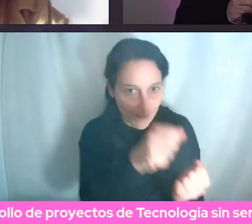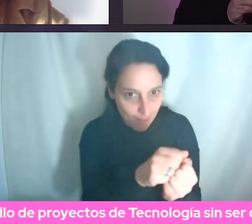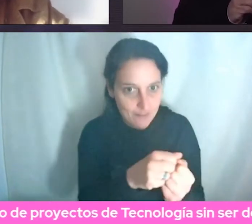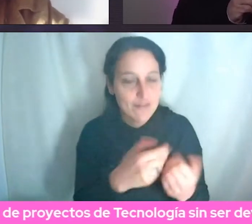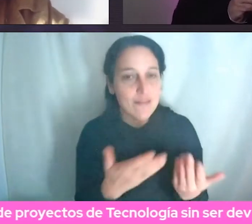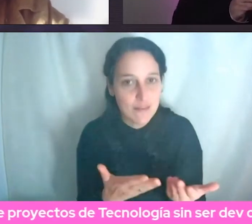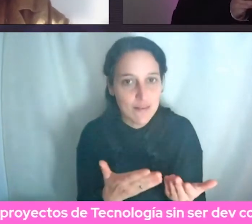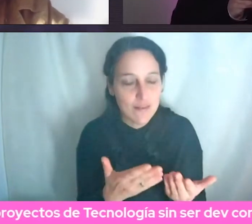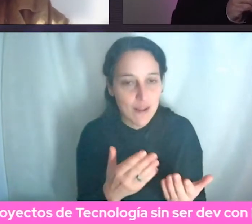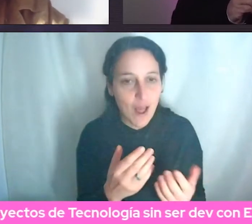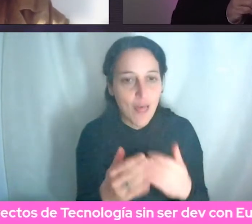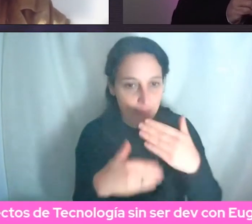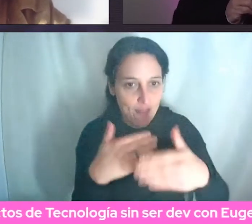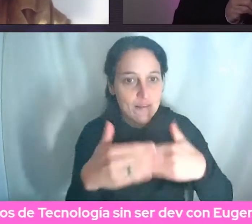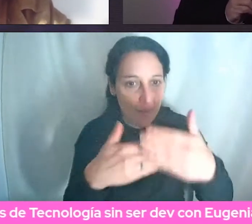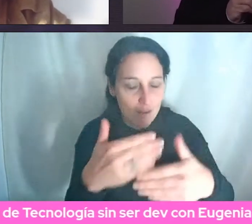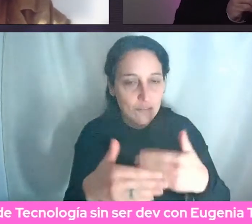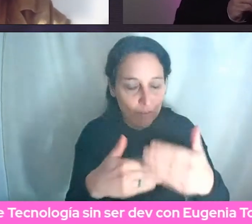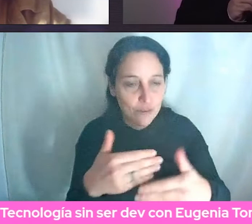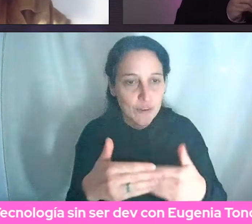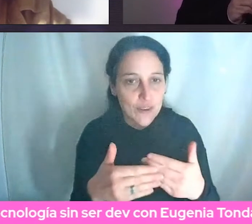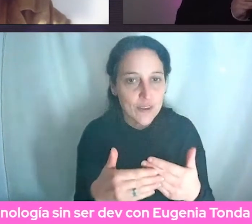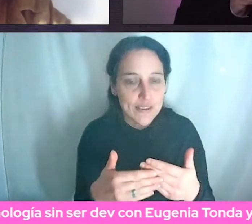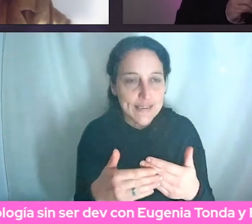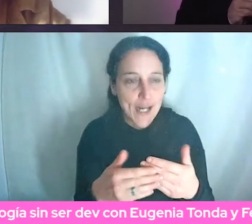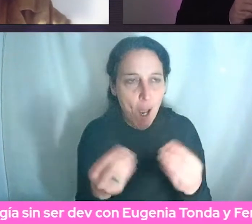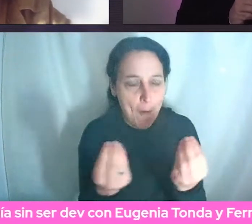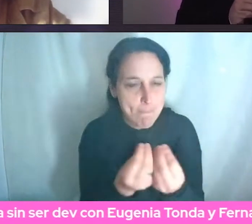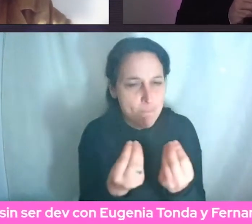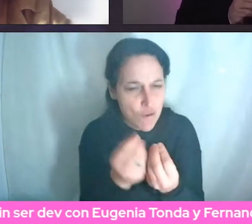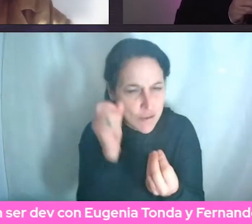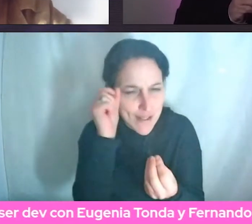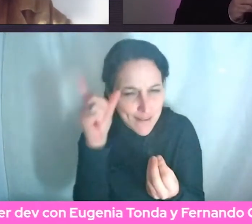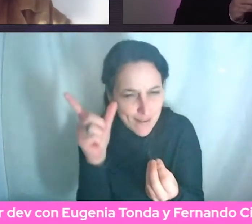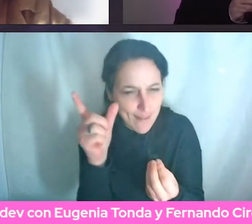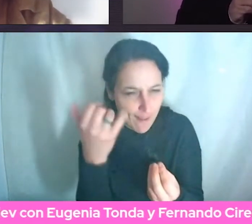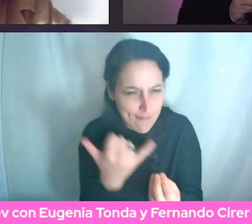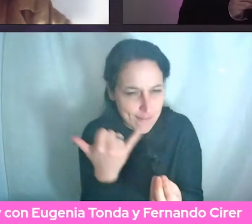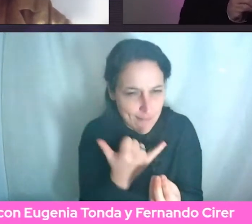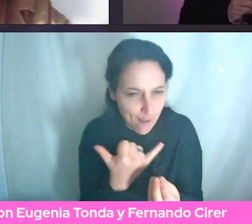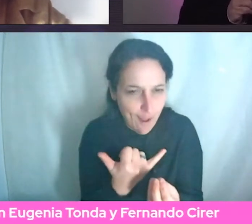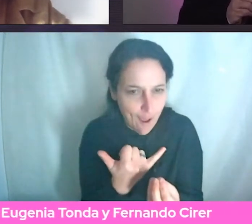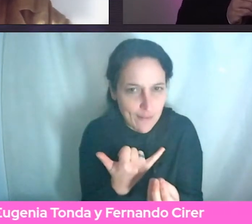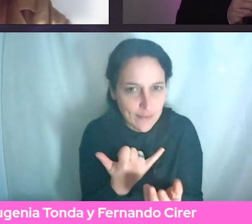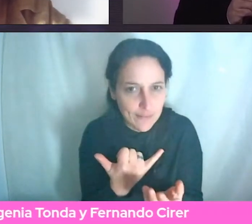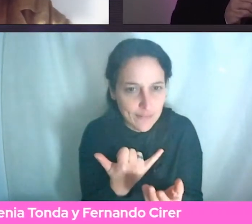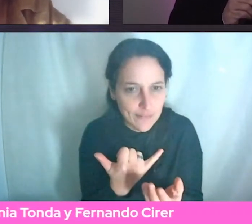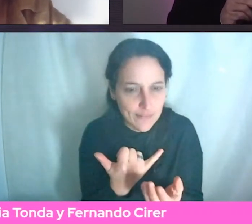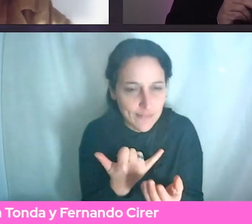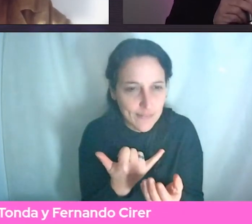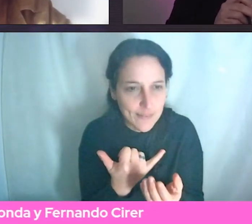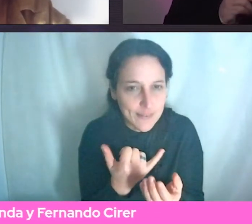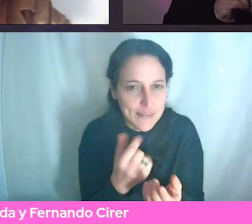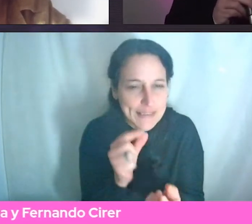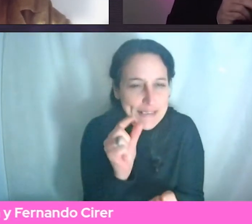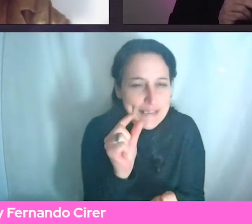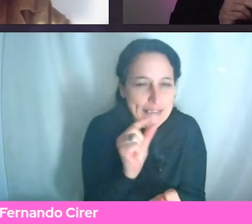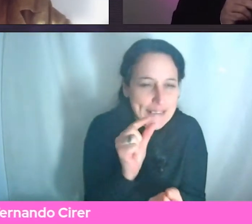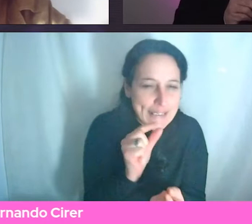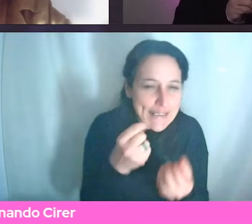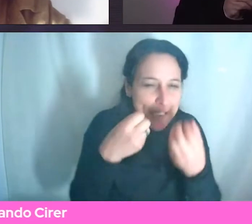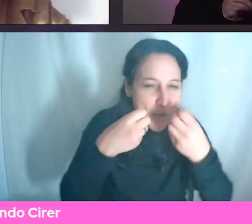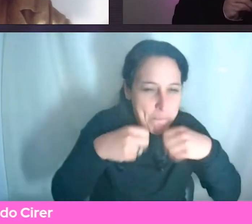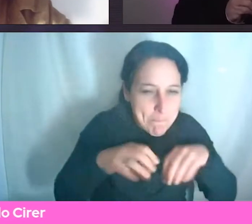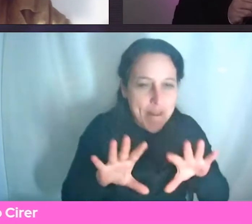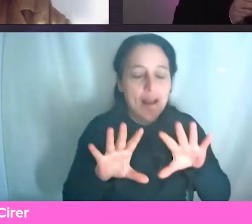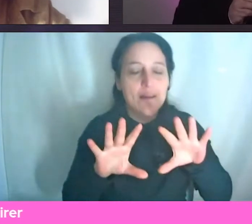tener cientos de ideas para llevar adelante proyectos. Por más que recién comiencen, algunas deben